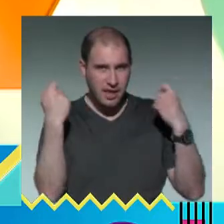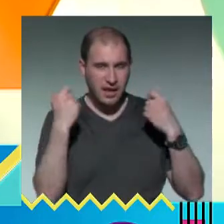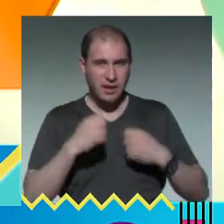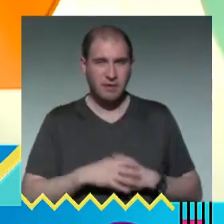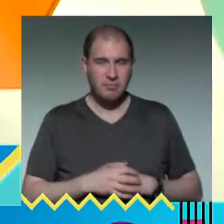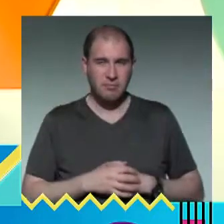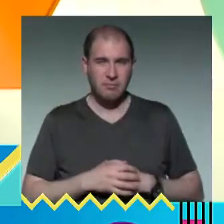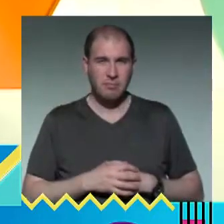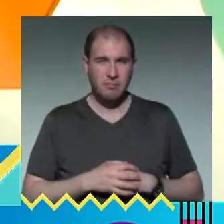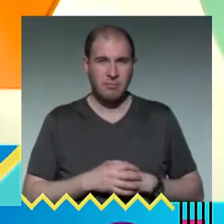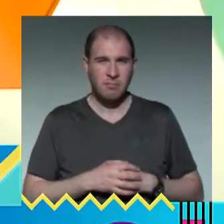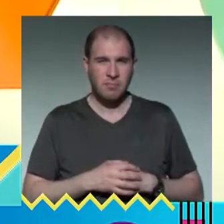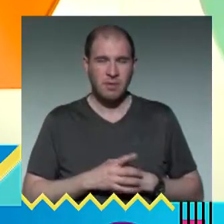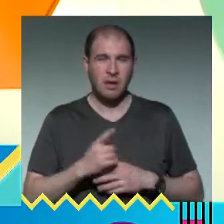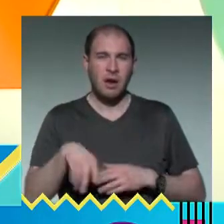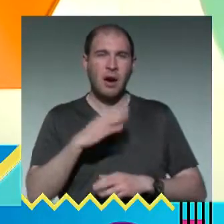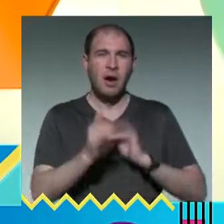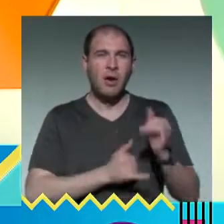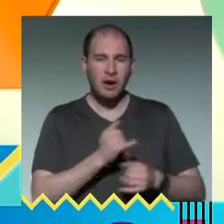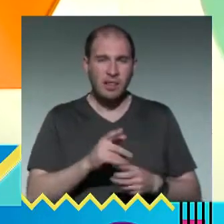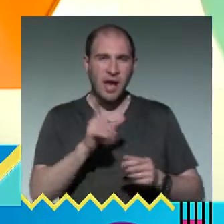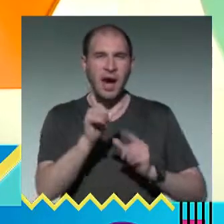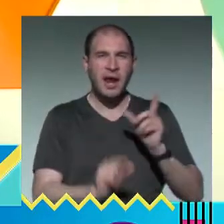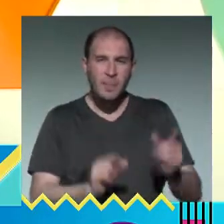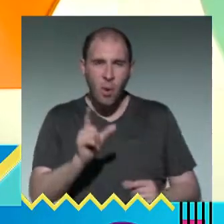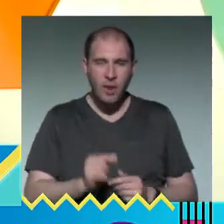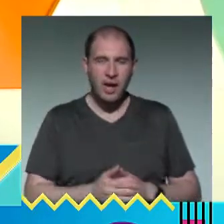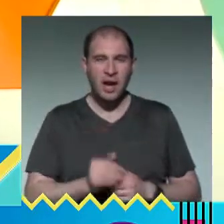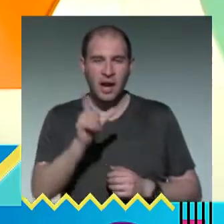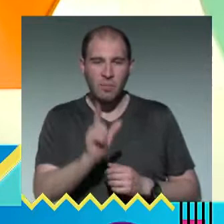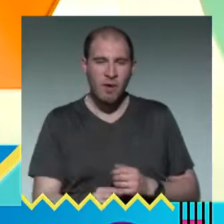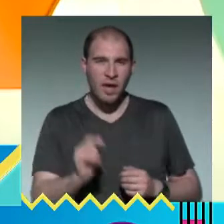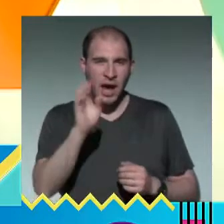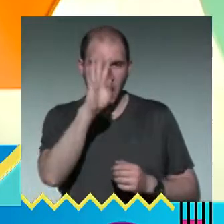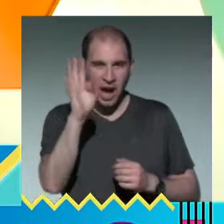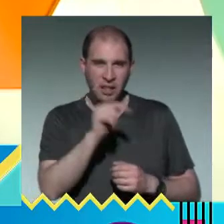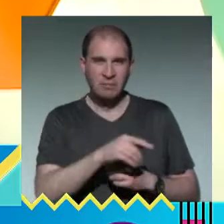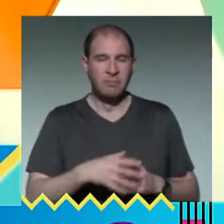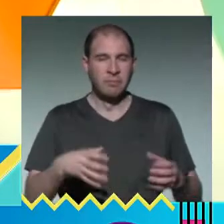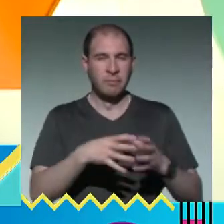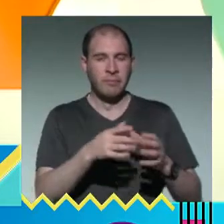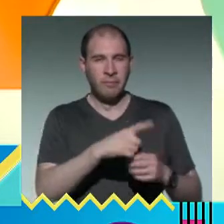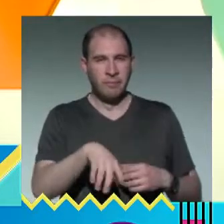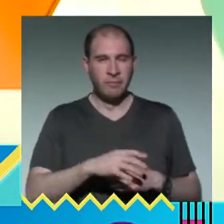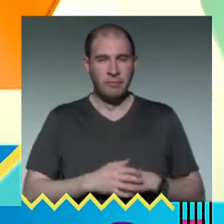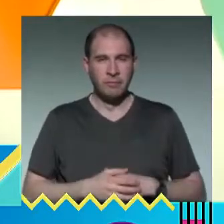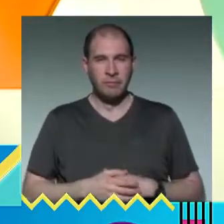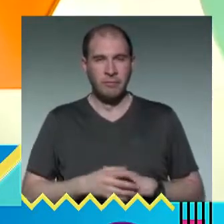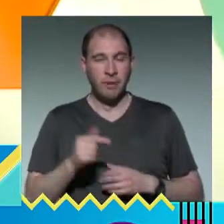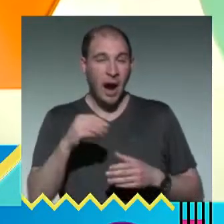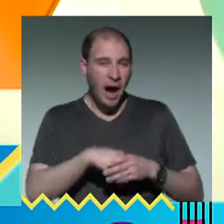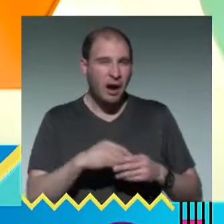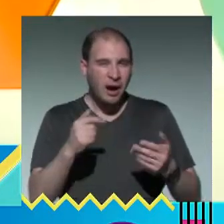una... se hablaba incluso de las repúblicas y de la República de Indios, ¿no es cierto? Ese grupo que no